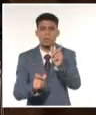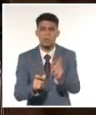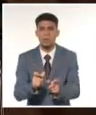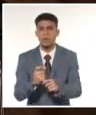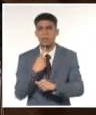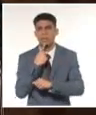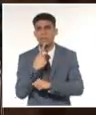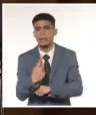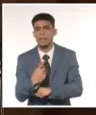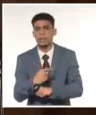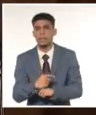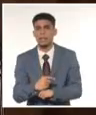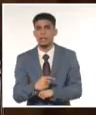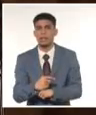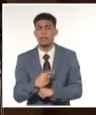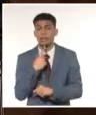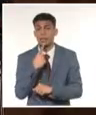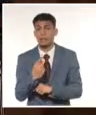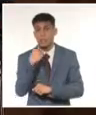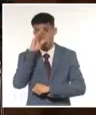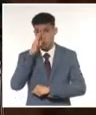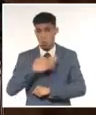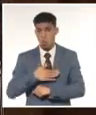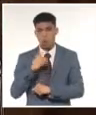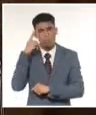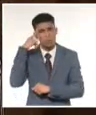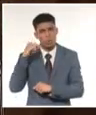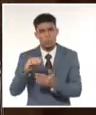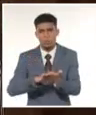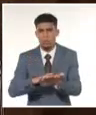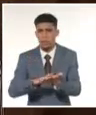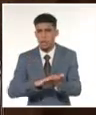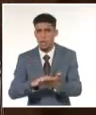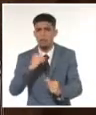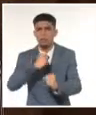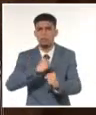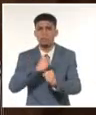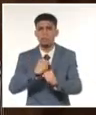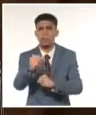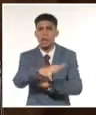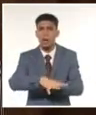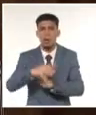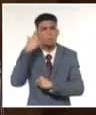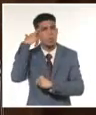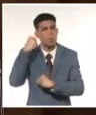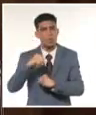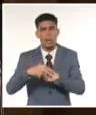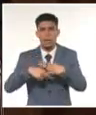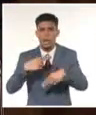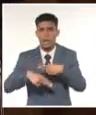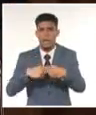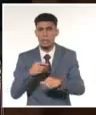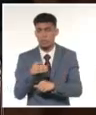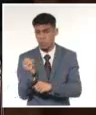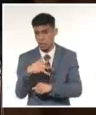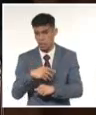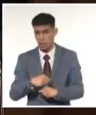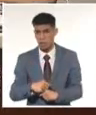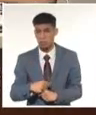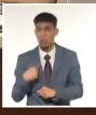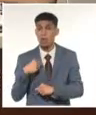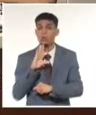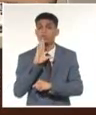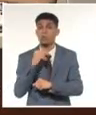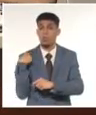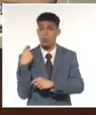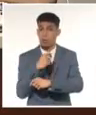o incompetencia profesional de nuestros despachadores y operadores sin saber lo que están diciendo, les digo que